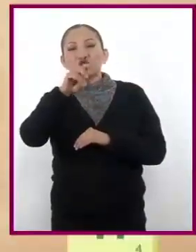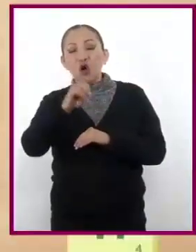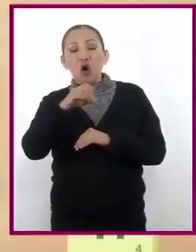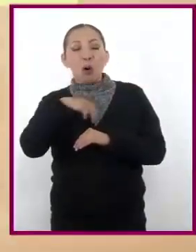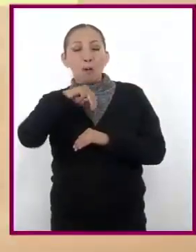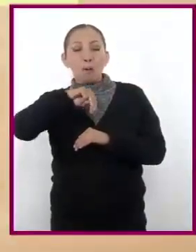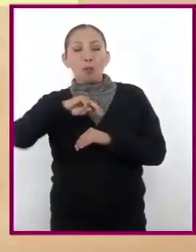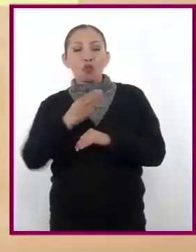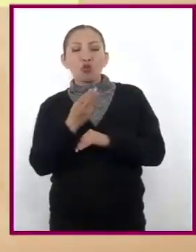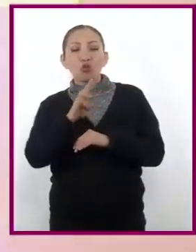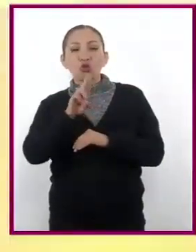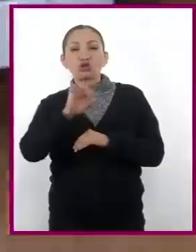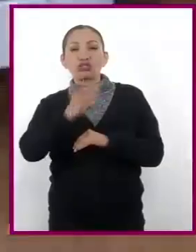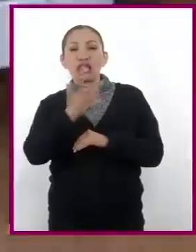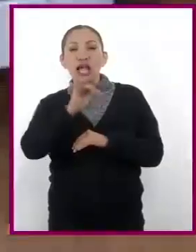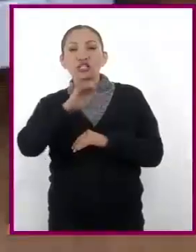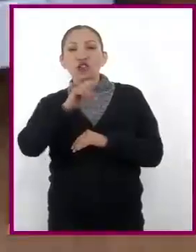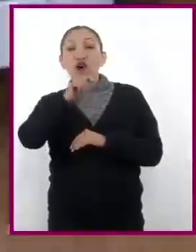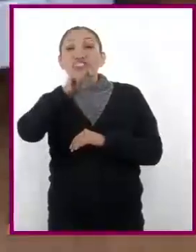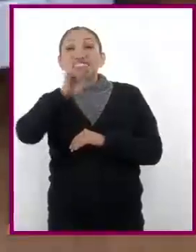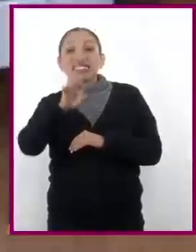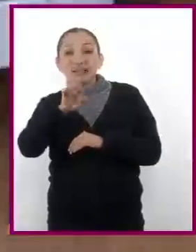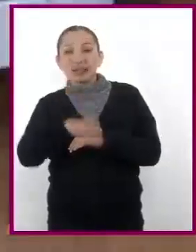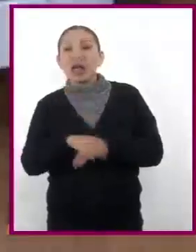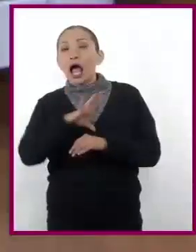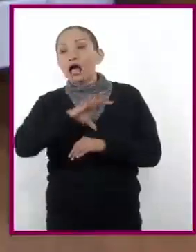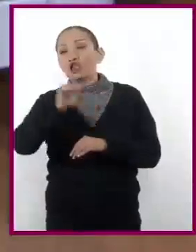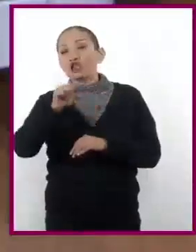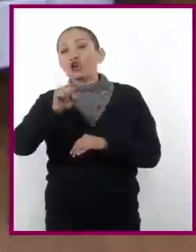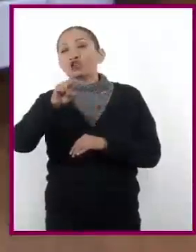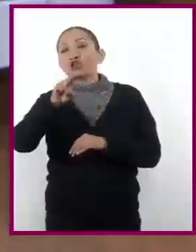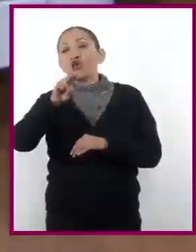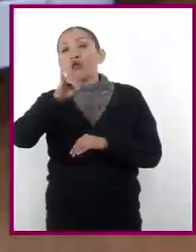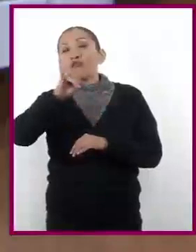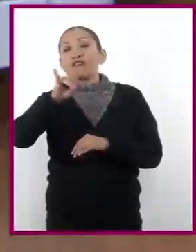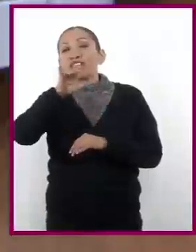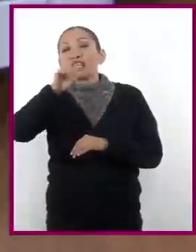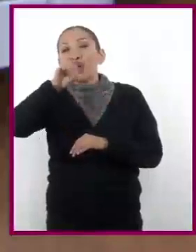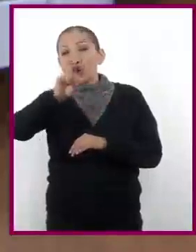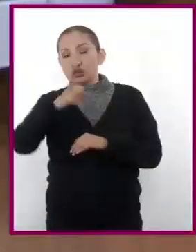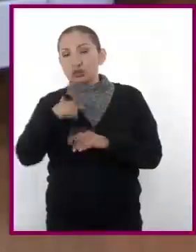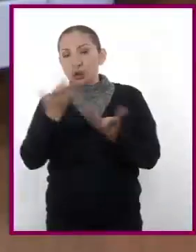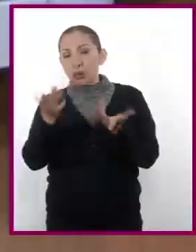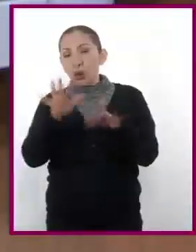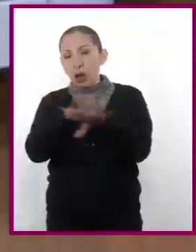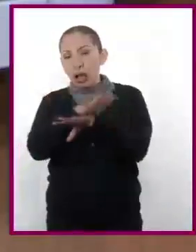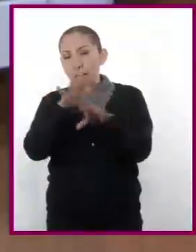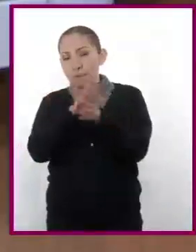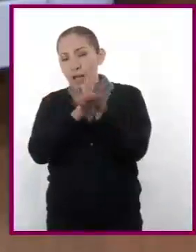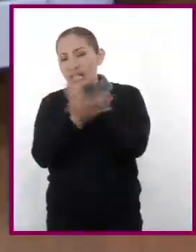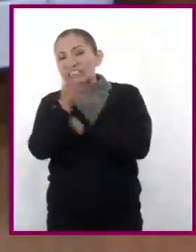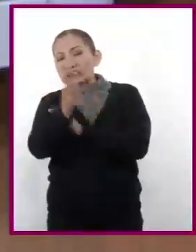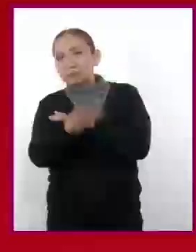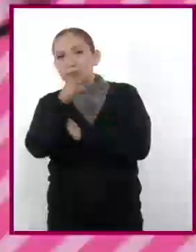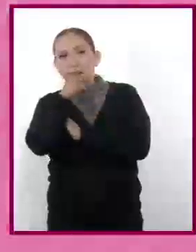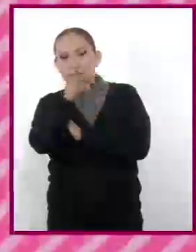muchachote. Hay además otros sufijos que transforman el significado general de una